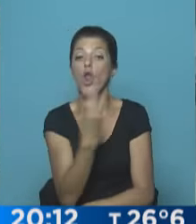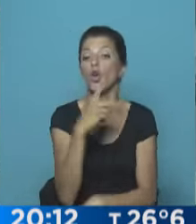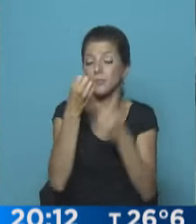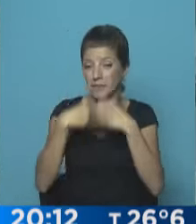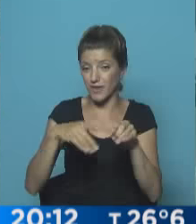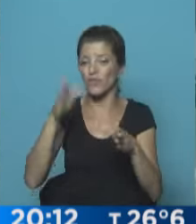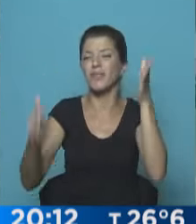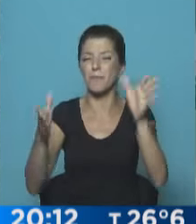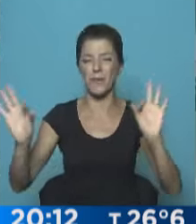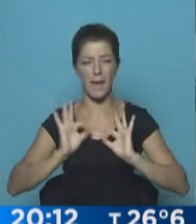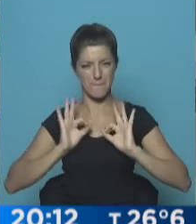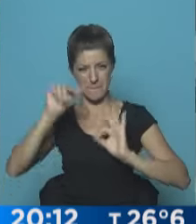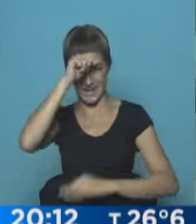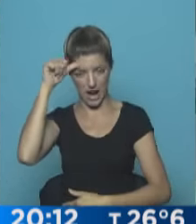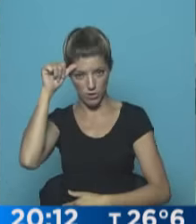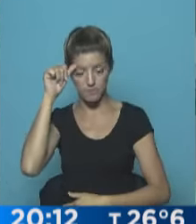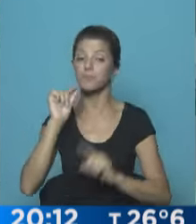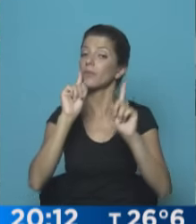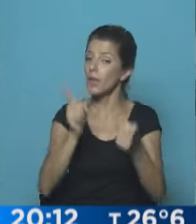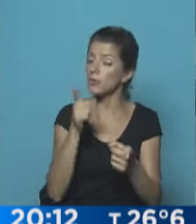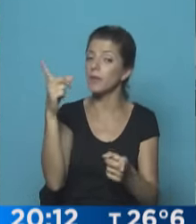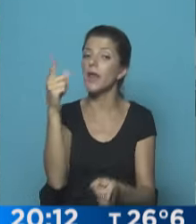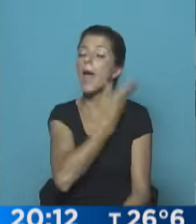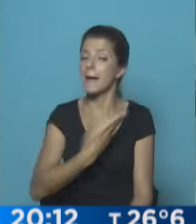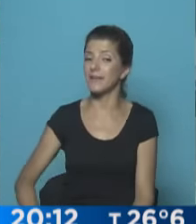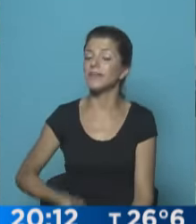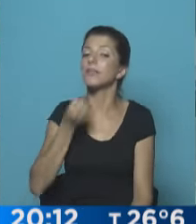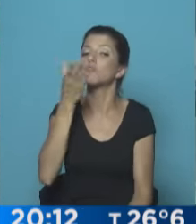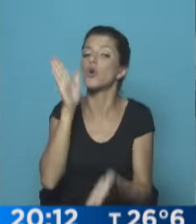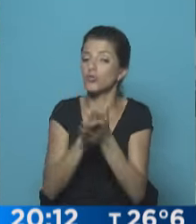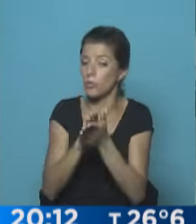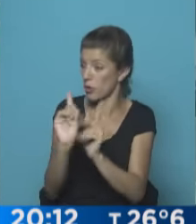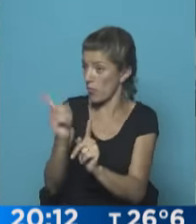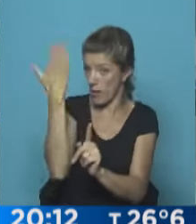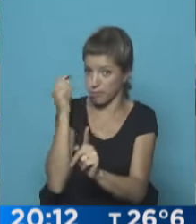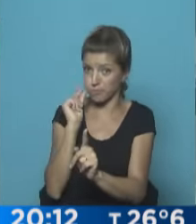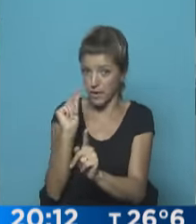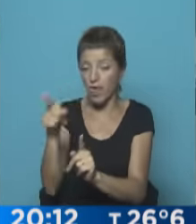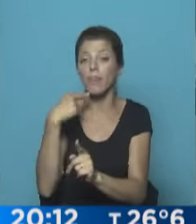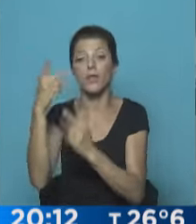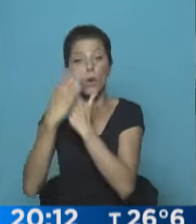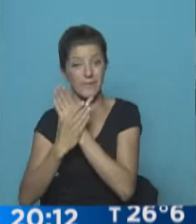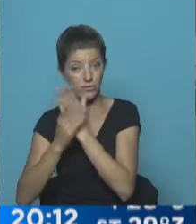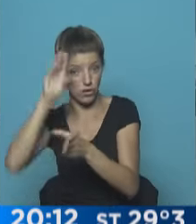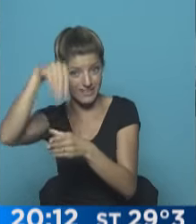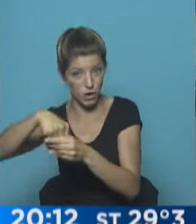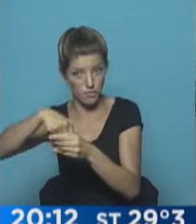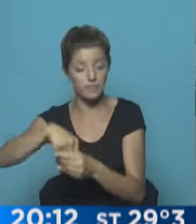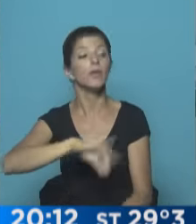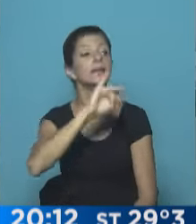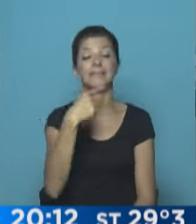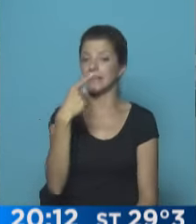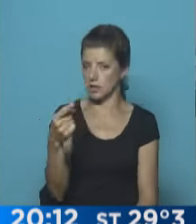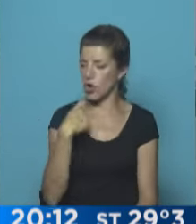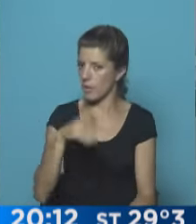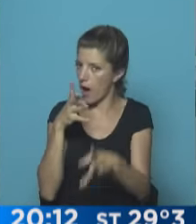verano pero también tuvo declaraciones a propósito de lo que recién escuchábamos de parte del ministro frigerio Claro que sí dijo que habrá una batalla